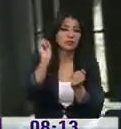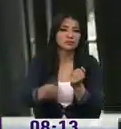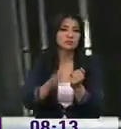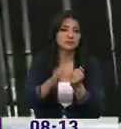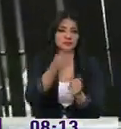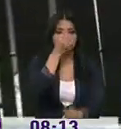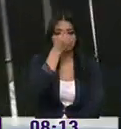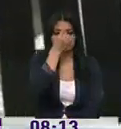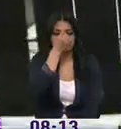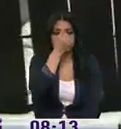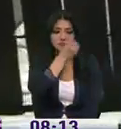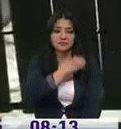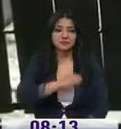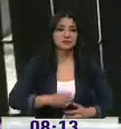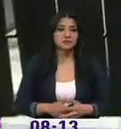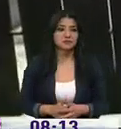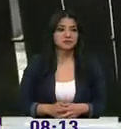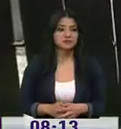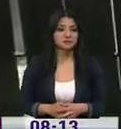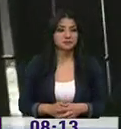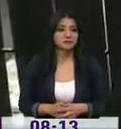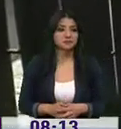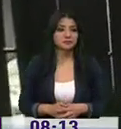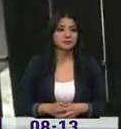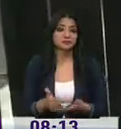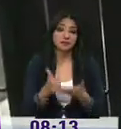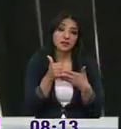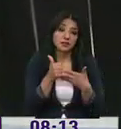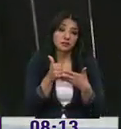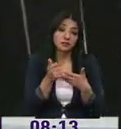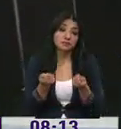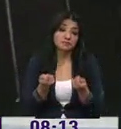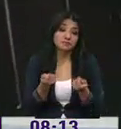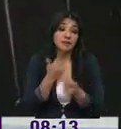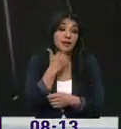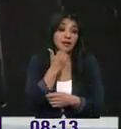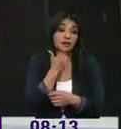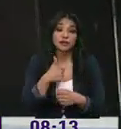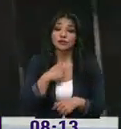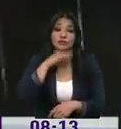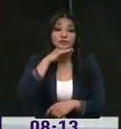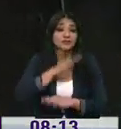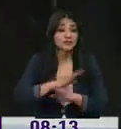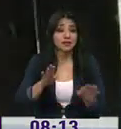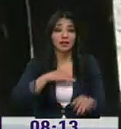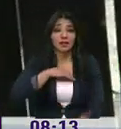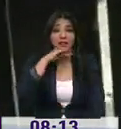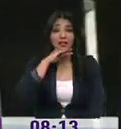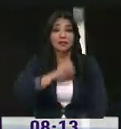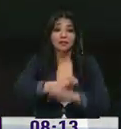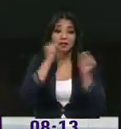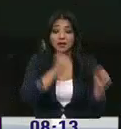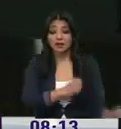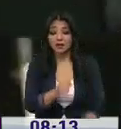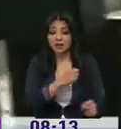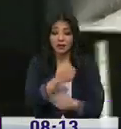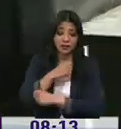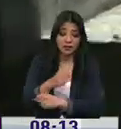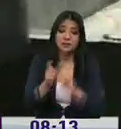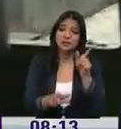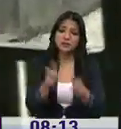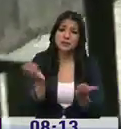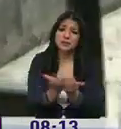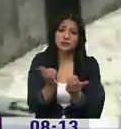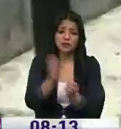que pues me ayuden en ese sentido, porque estoy cansado de levantarme a barrer la basura que la gente viene y me amontona